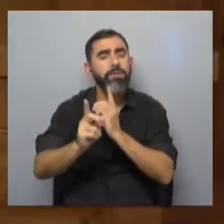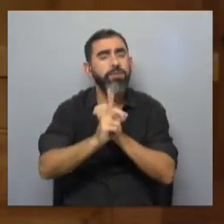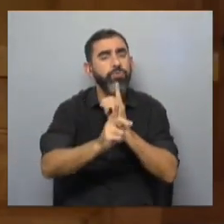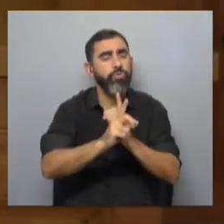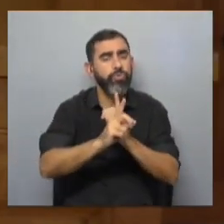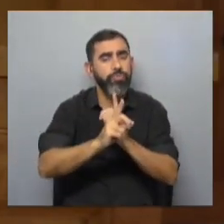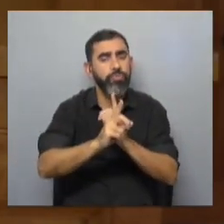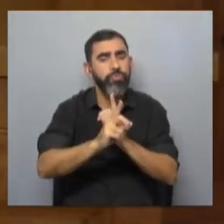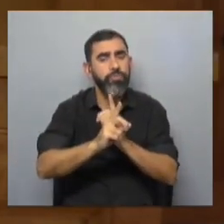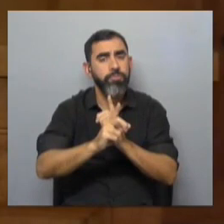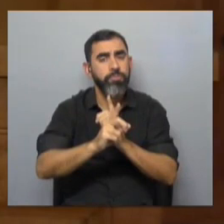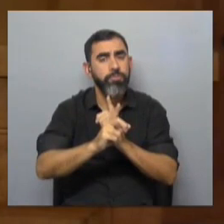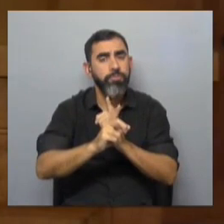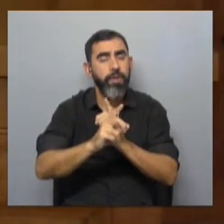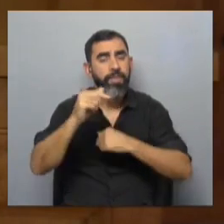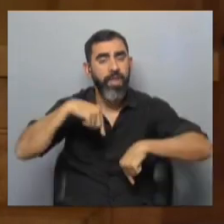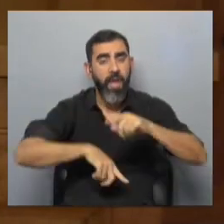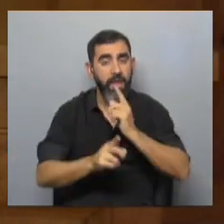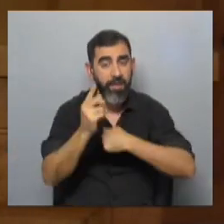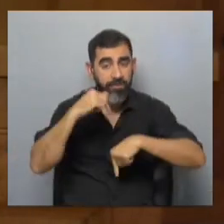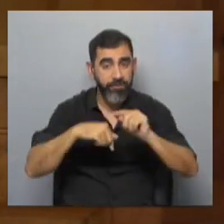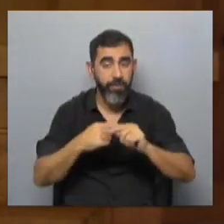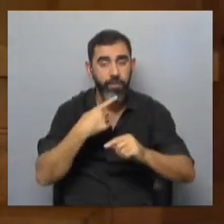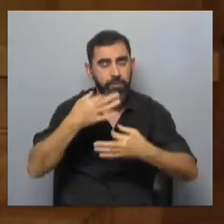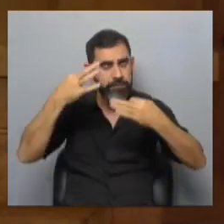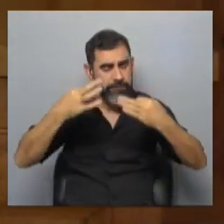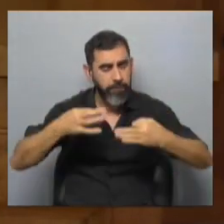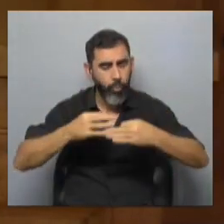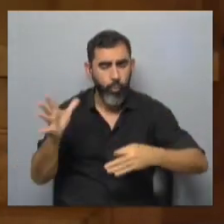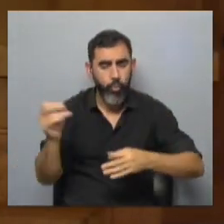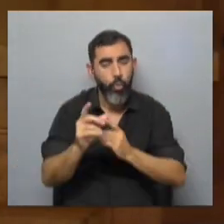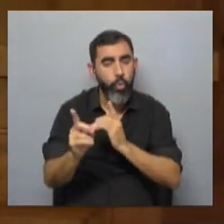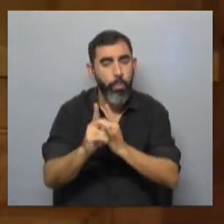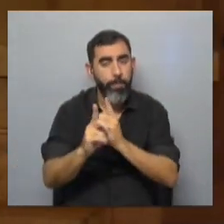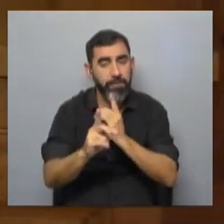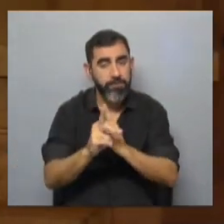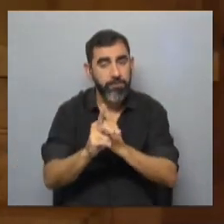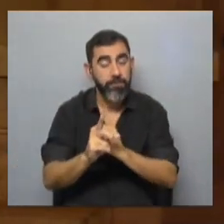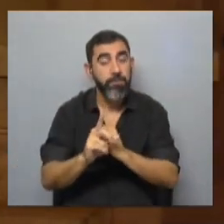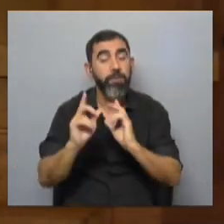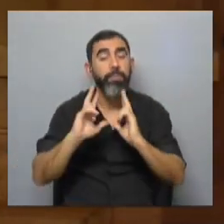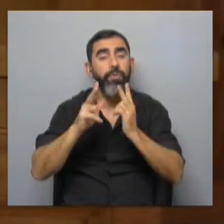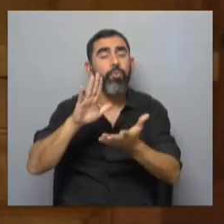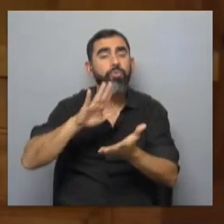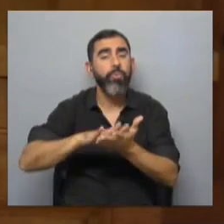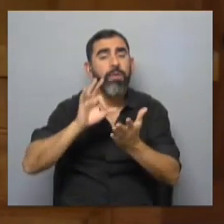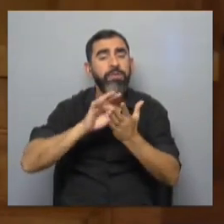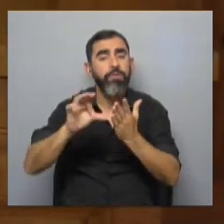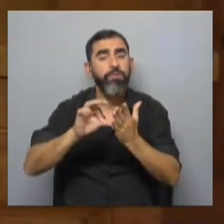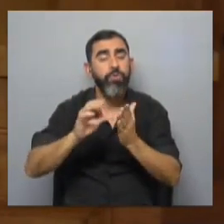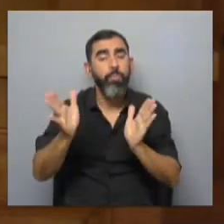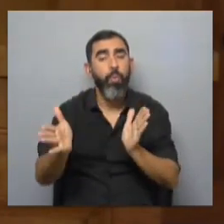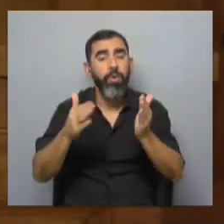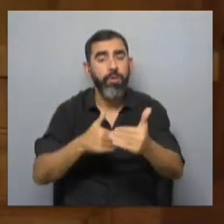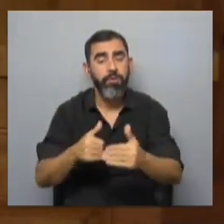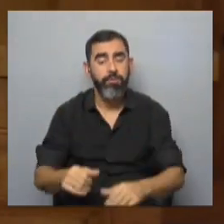sobre la atención en el centro de diálisis, aseguró la atención para todos los pacientes y esto también decía sobre el servicio de